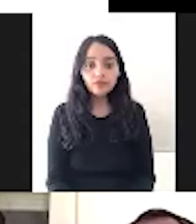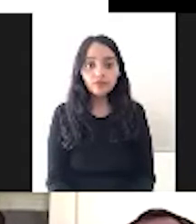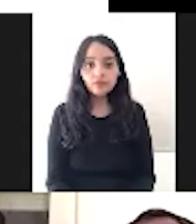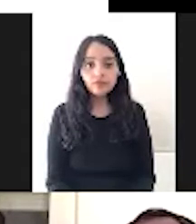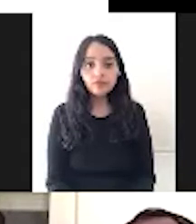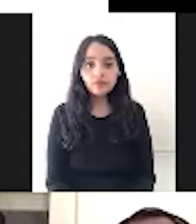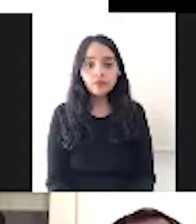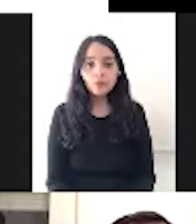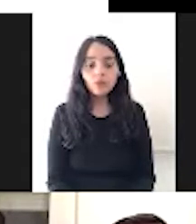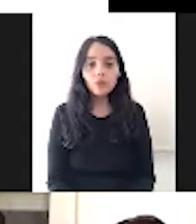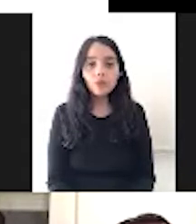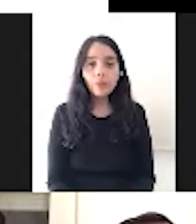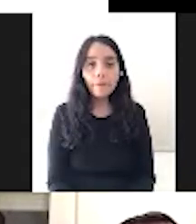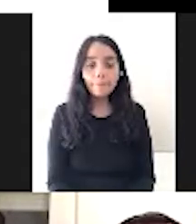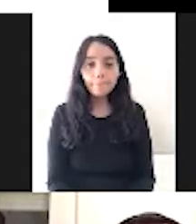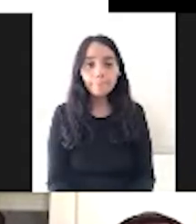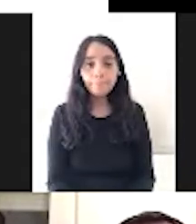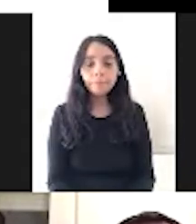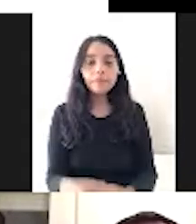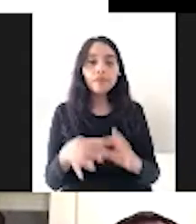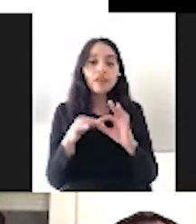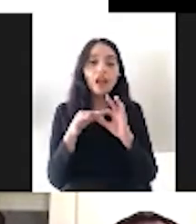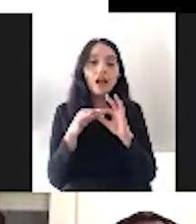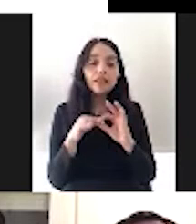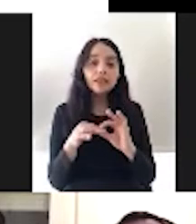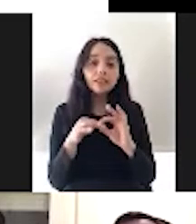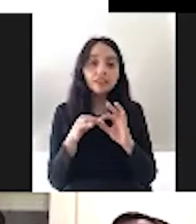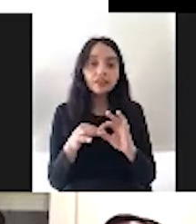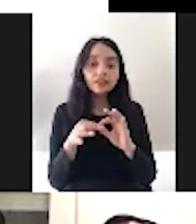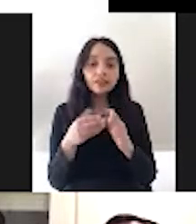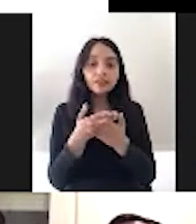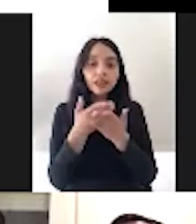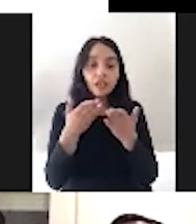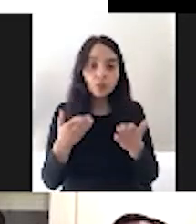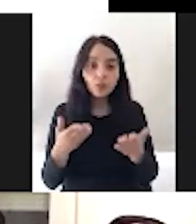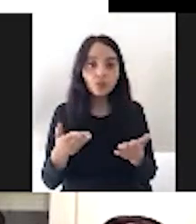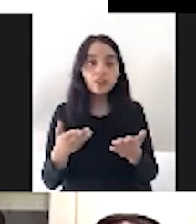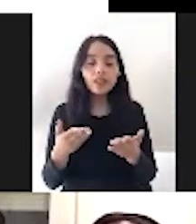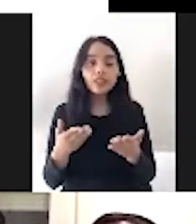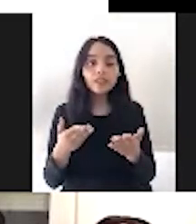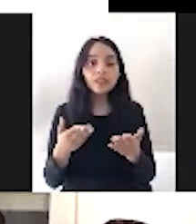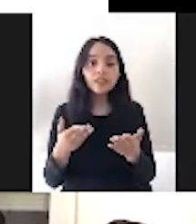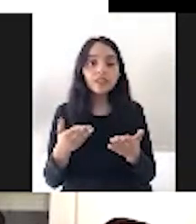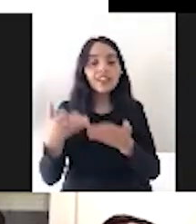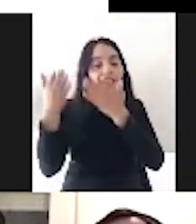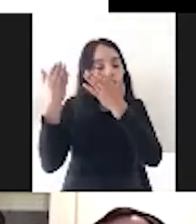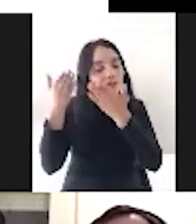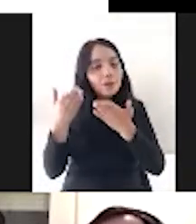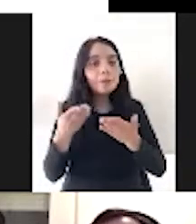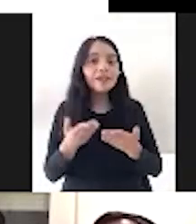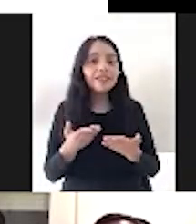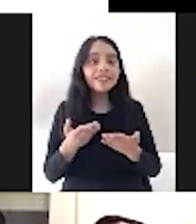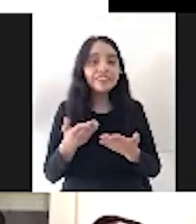Bueno, bien, agradecerle de antemano la invitación a la